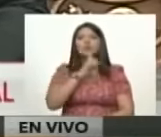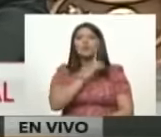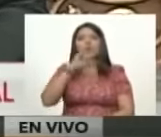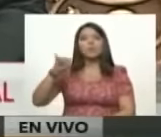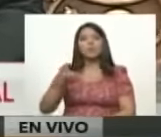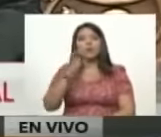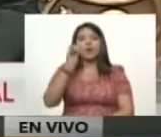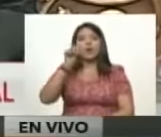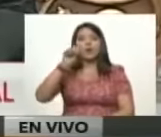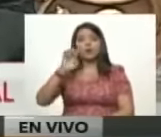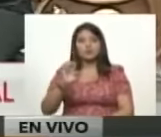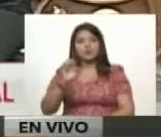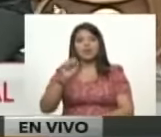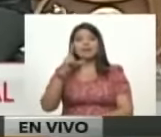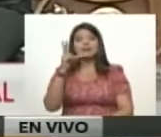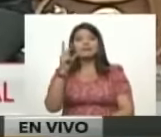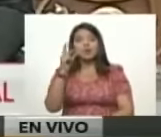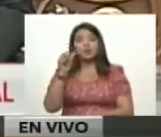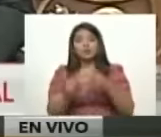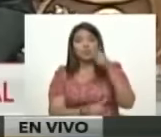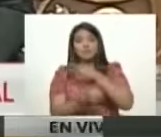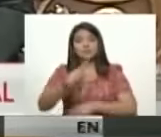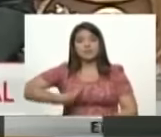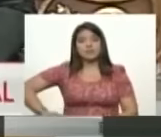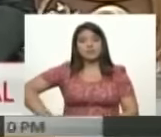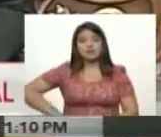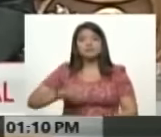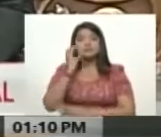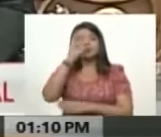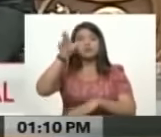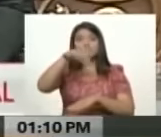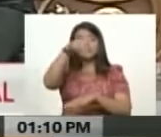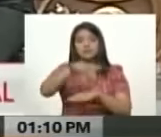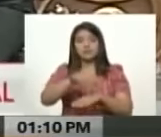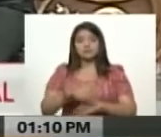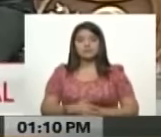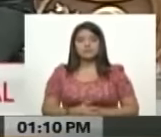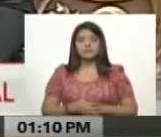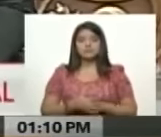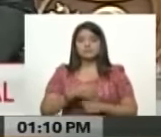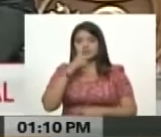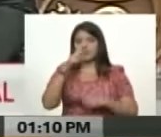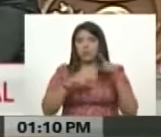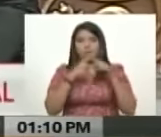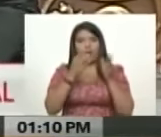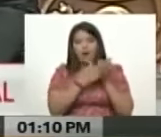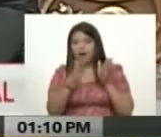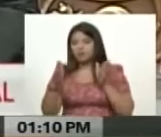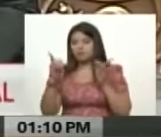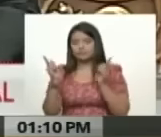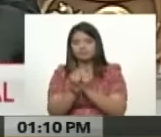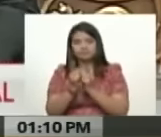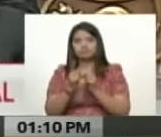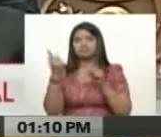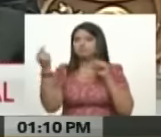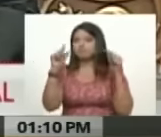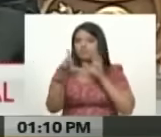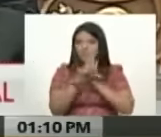Simón Calzadilla como segundo vicepresidente de la Asamblea Nacional para el periodo anual de sesiones ordinarias